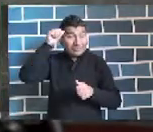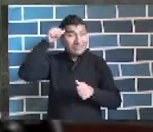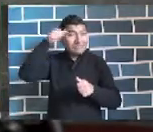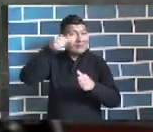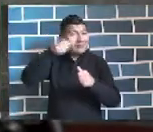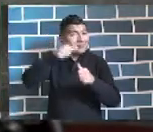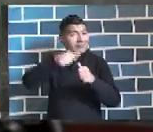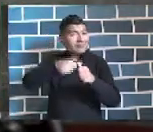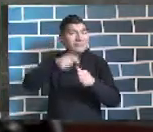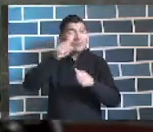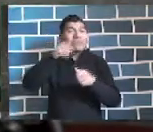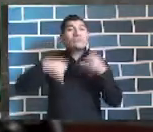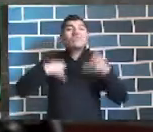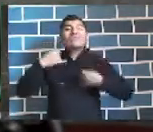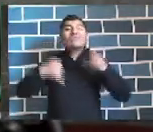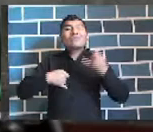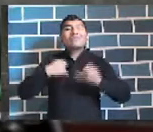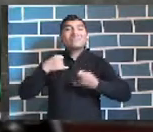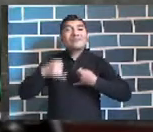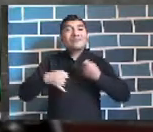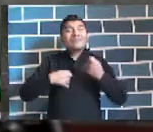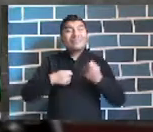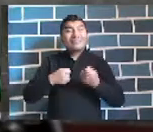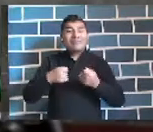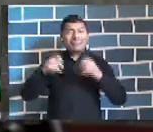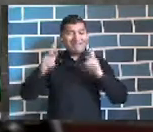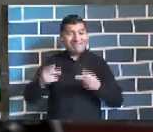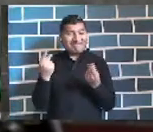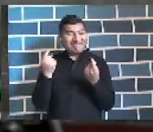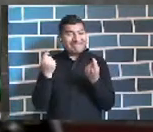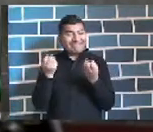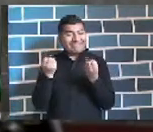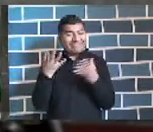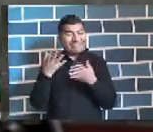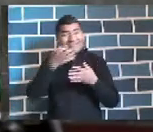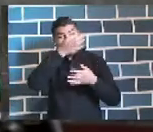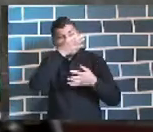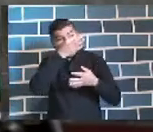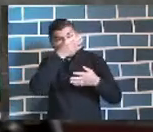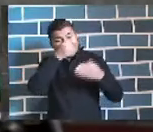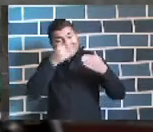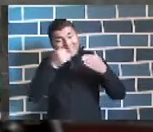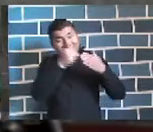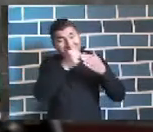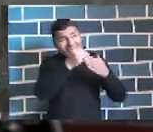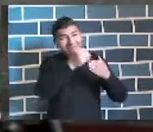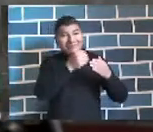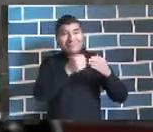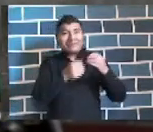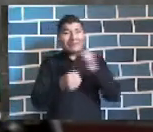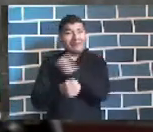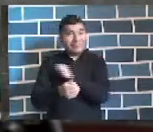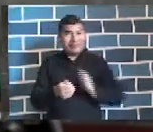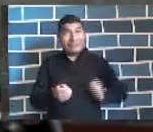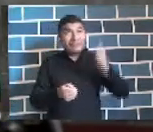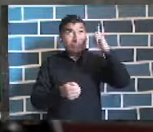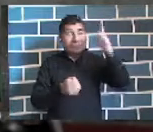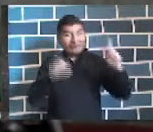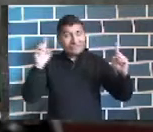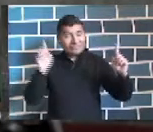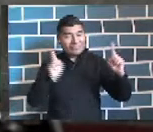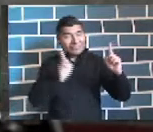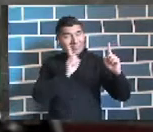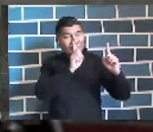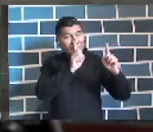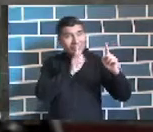del Evangelio, el joven rico que se acercó al Señor. Marcos 10:21.